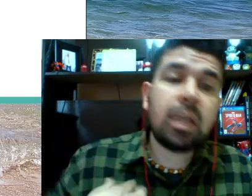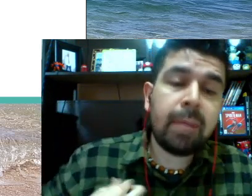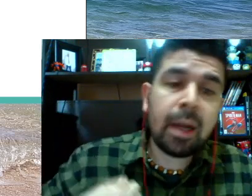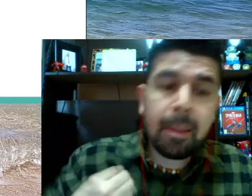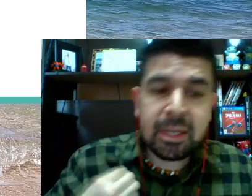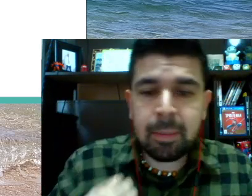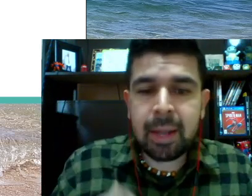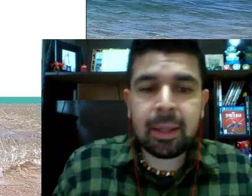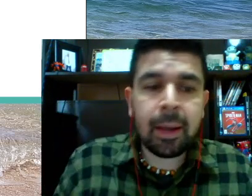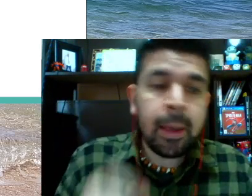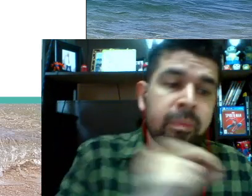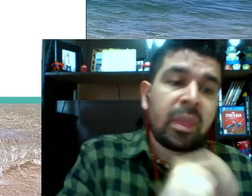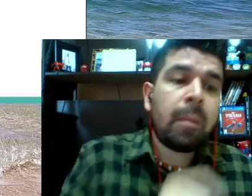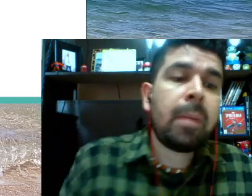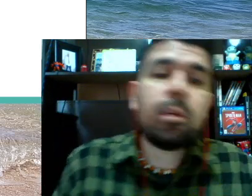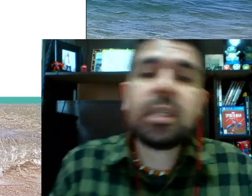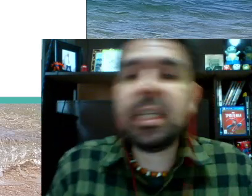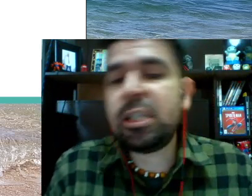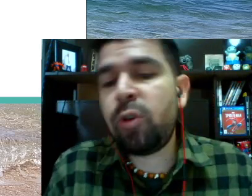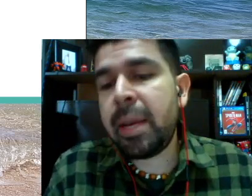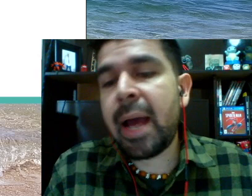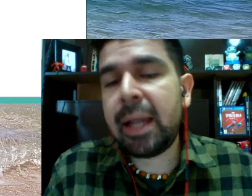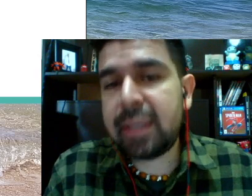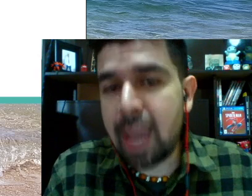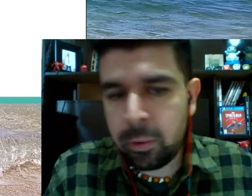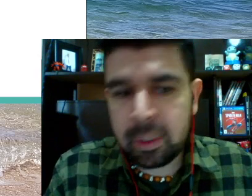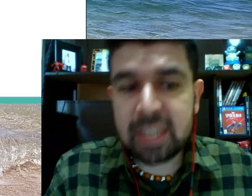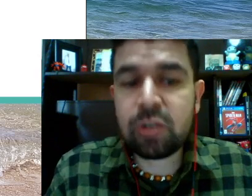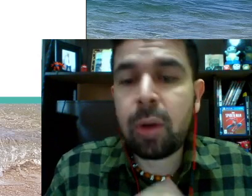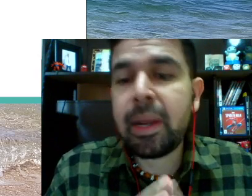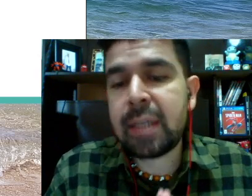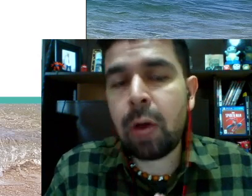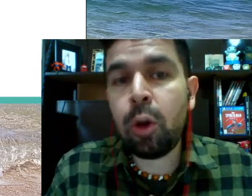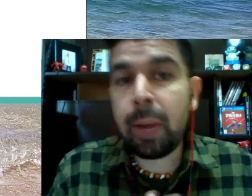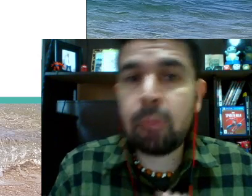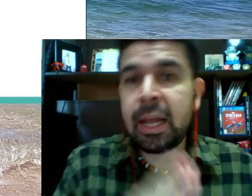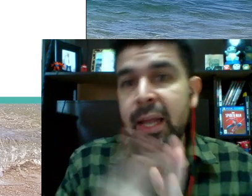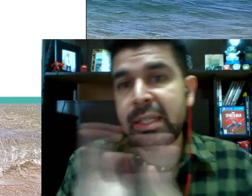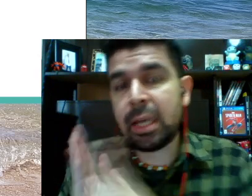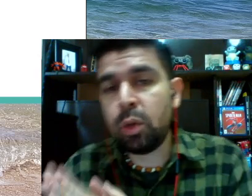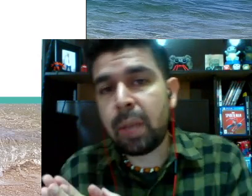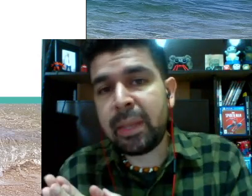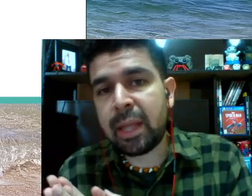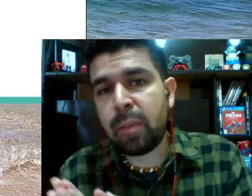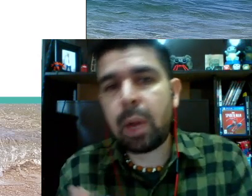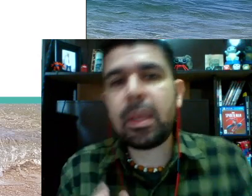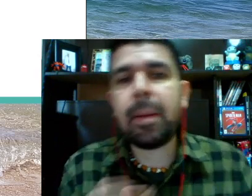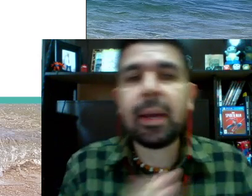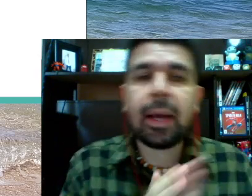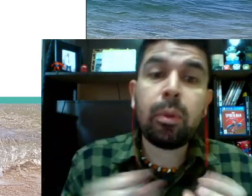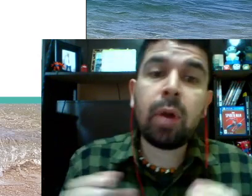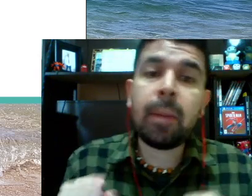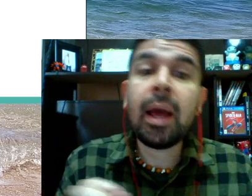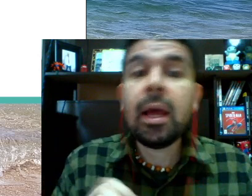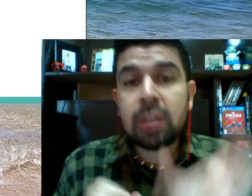describir la vestimenta también veremos de scriabin account discrimina town lo veremos en la segunda mitad del programa ya ven que